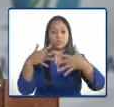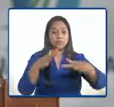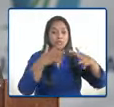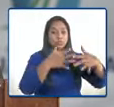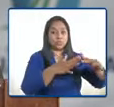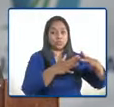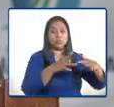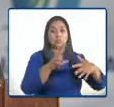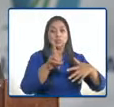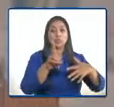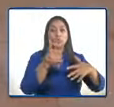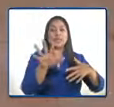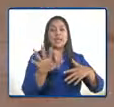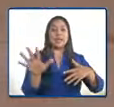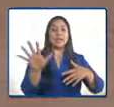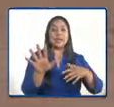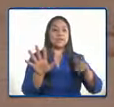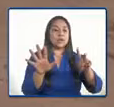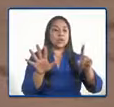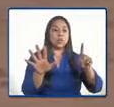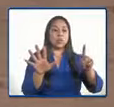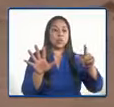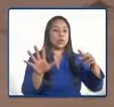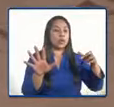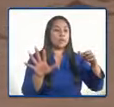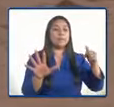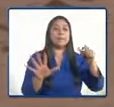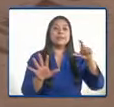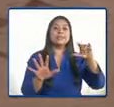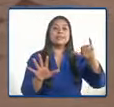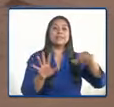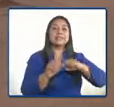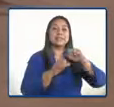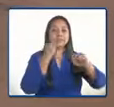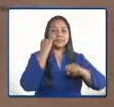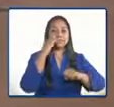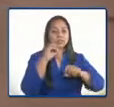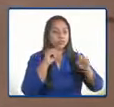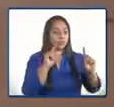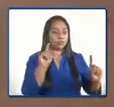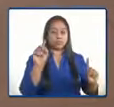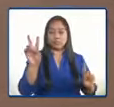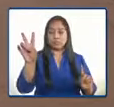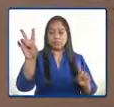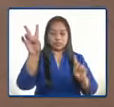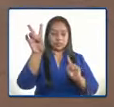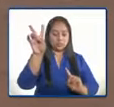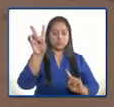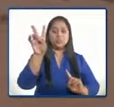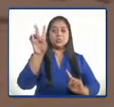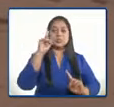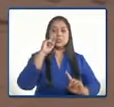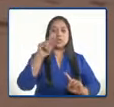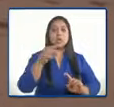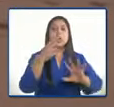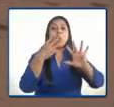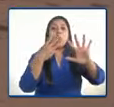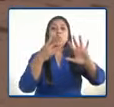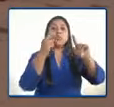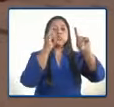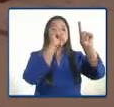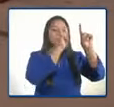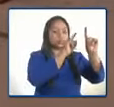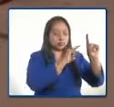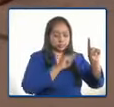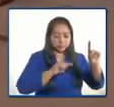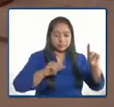en el Caribe, uno en el Pacífico y 8 terminales especializadas en las cuales entran todo